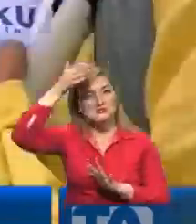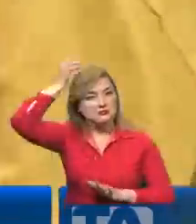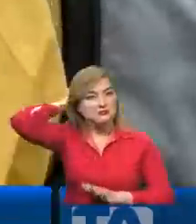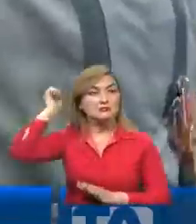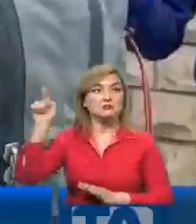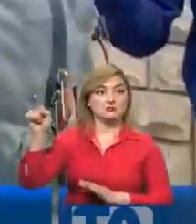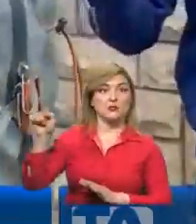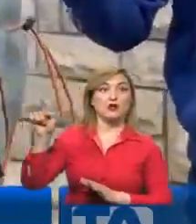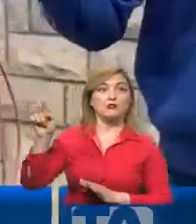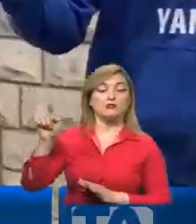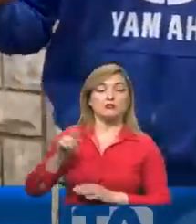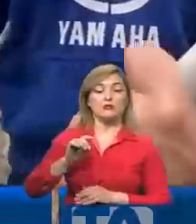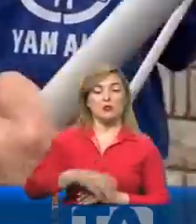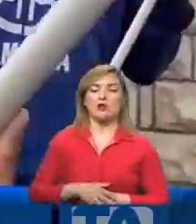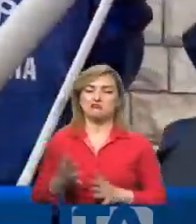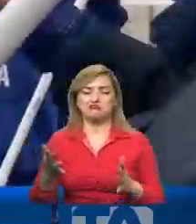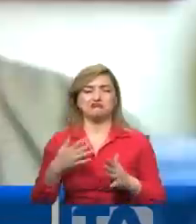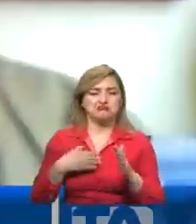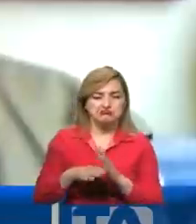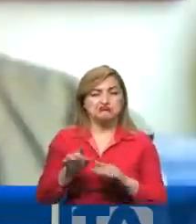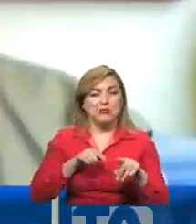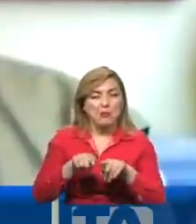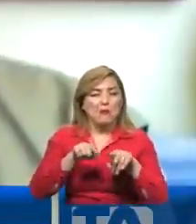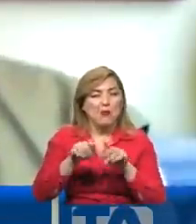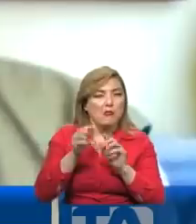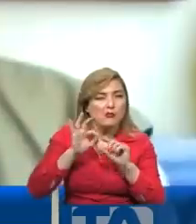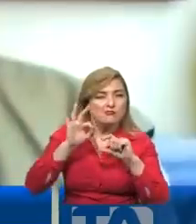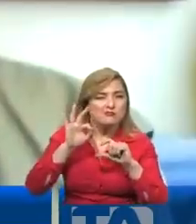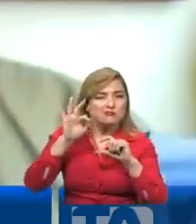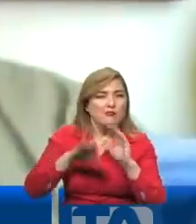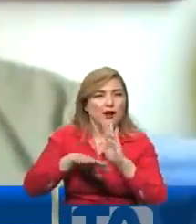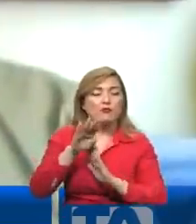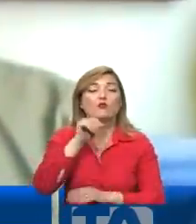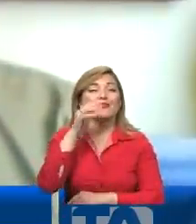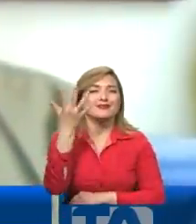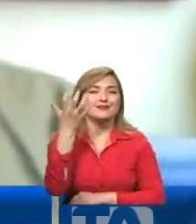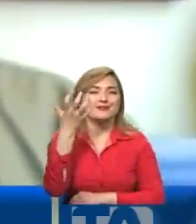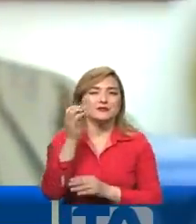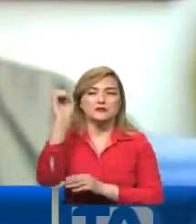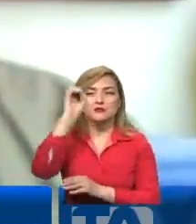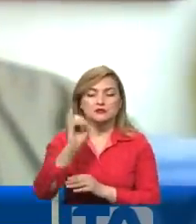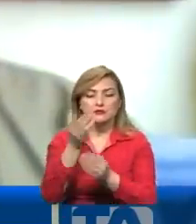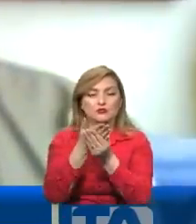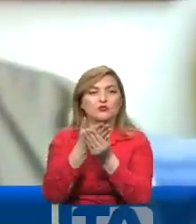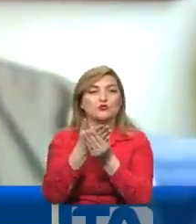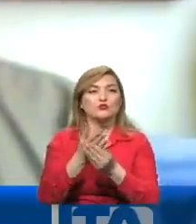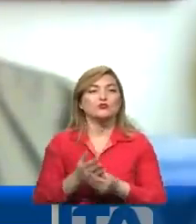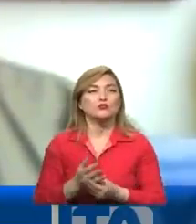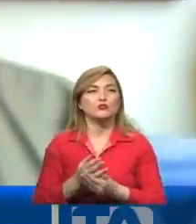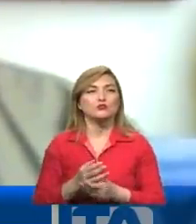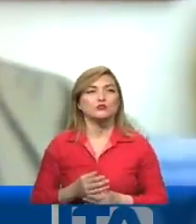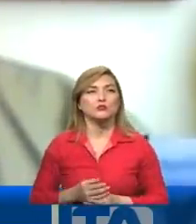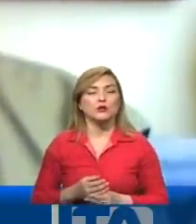de Pachacútic, Yacu Pérez, va tomando ventaja. Igual, falta un 15% de actas de ser